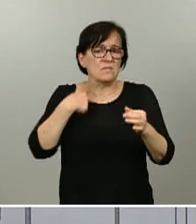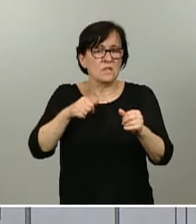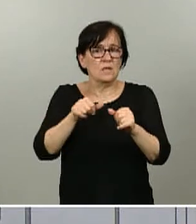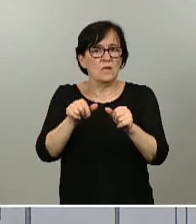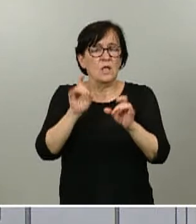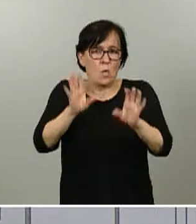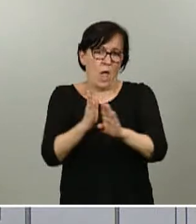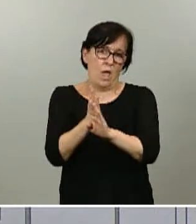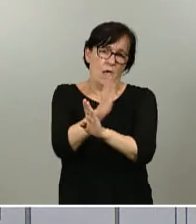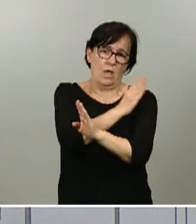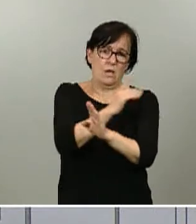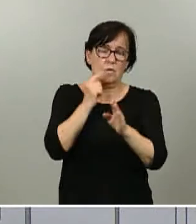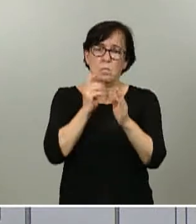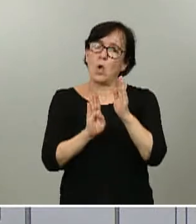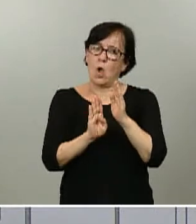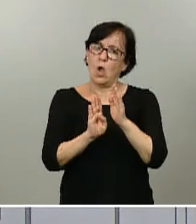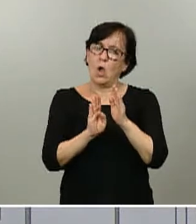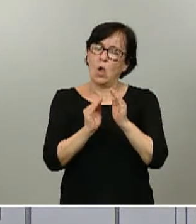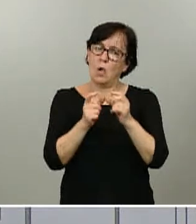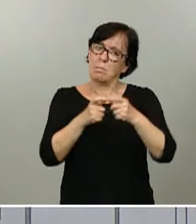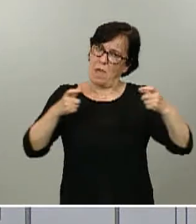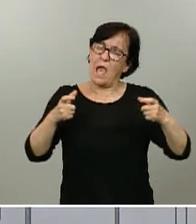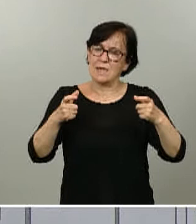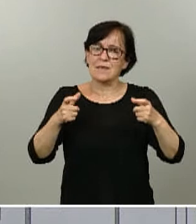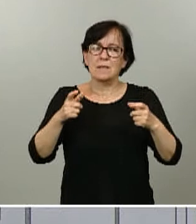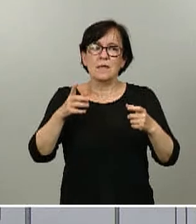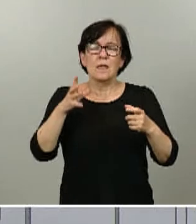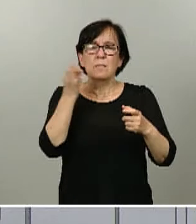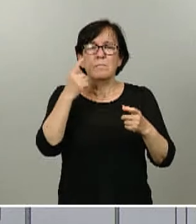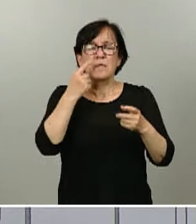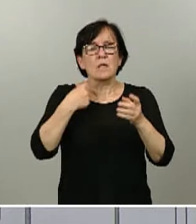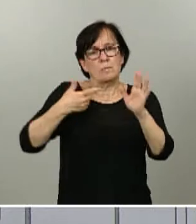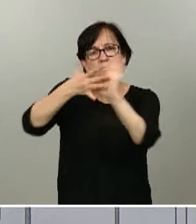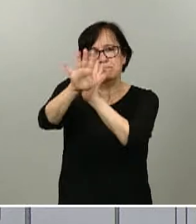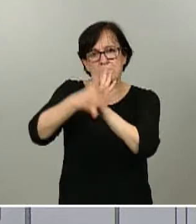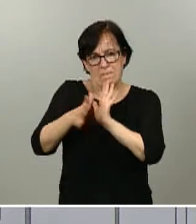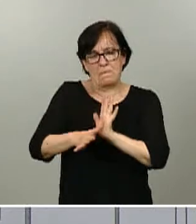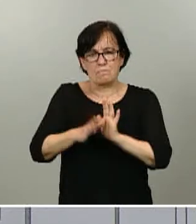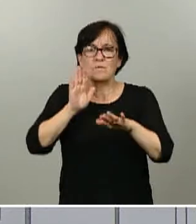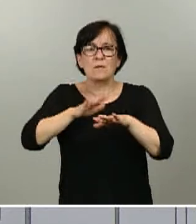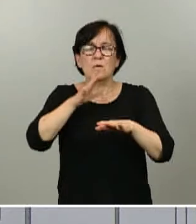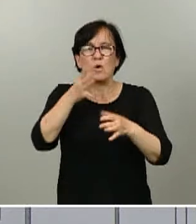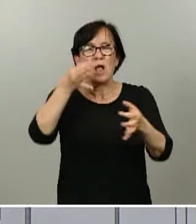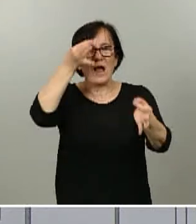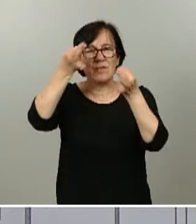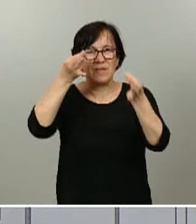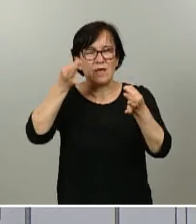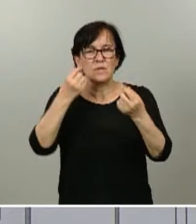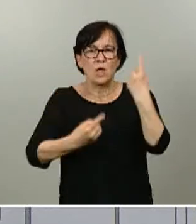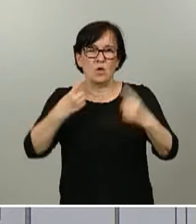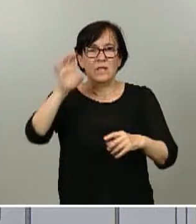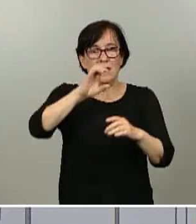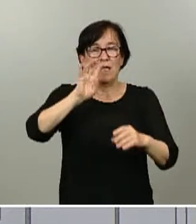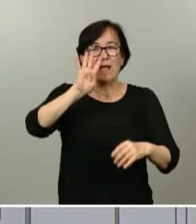están un poco elevados, pero aquí tenemos que dar alguna explicación sobre los datos de una comunidad autónoma, en Cataluña en